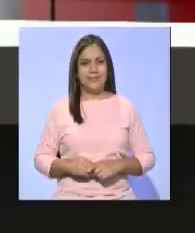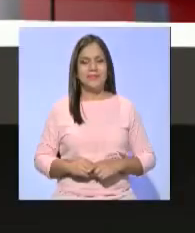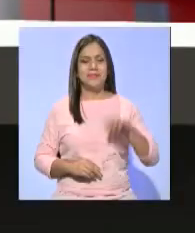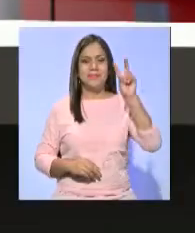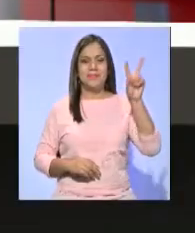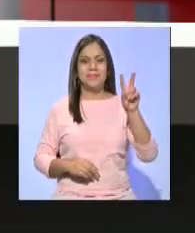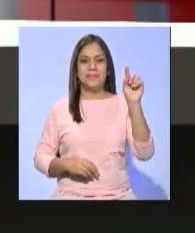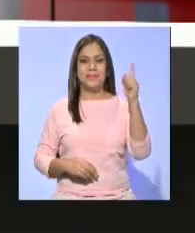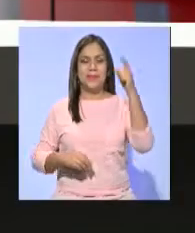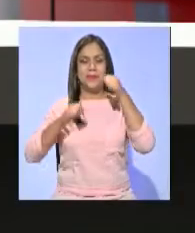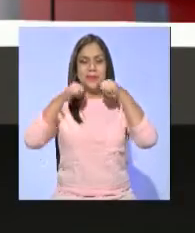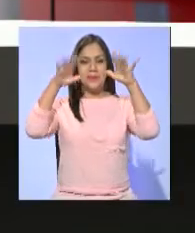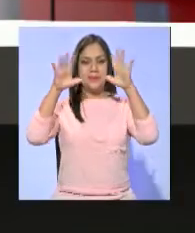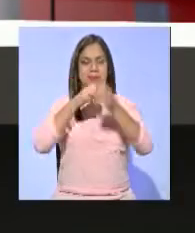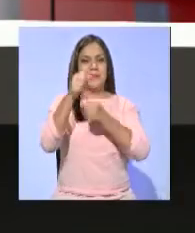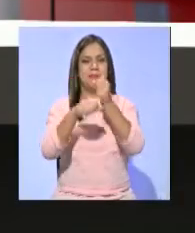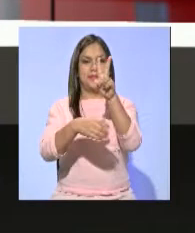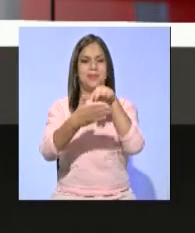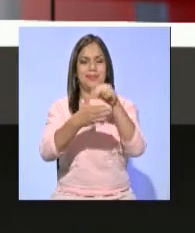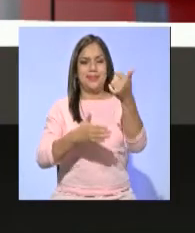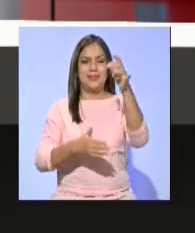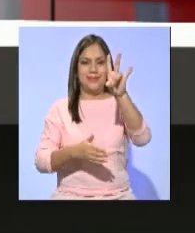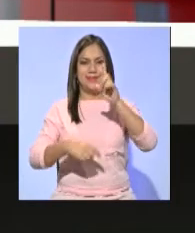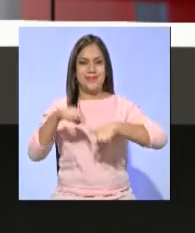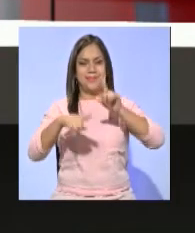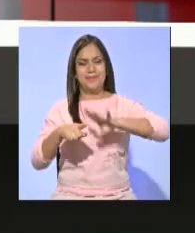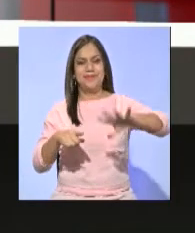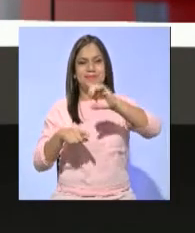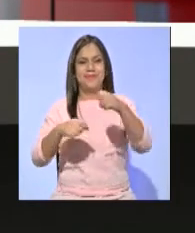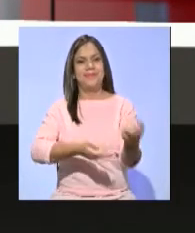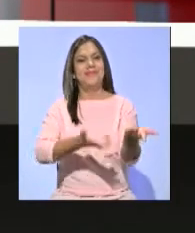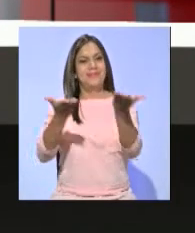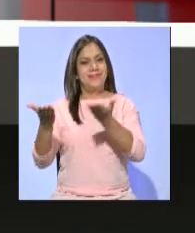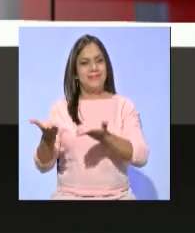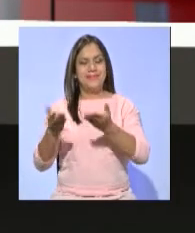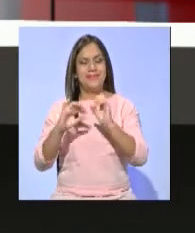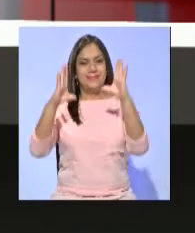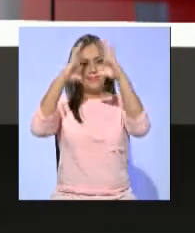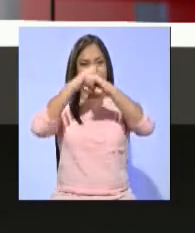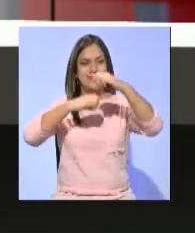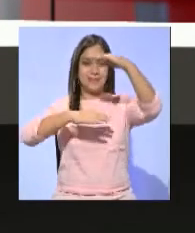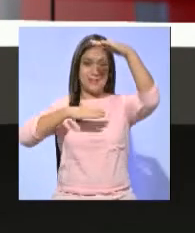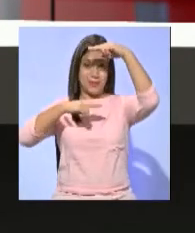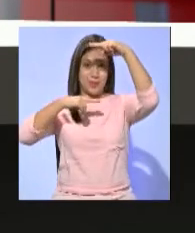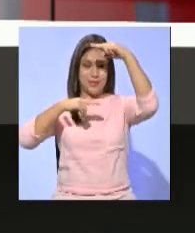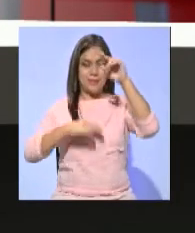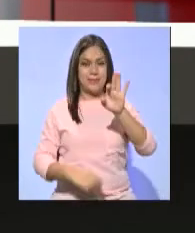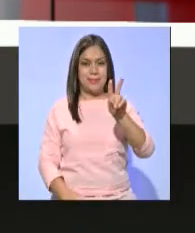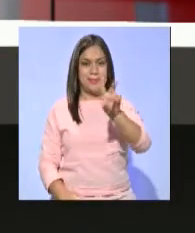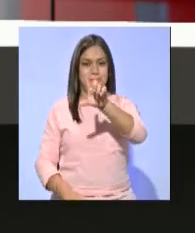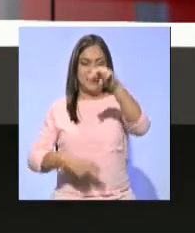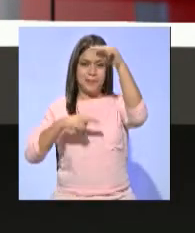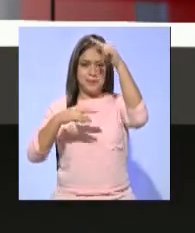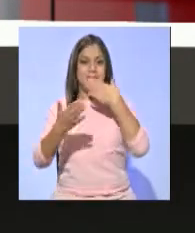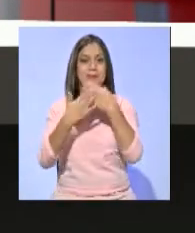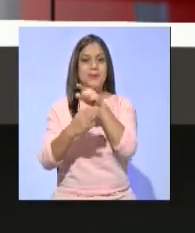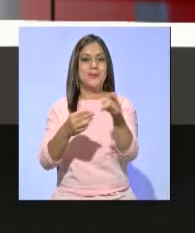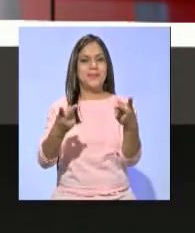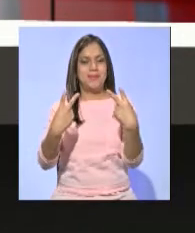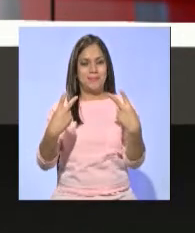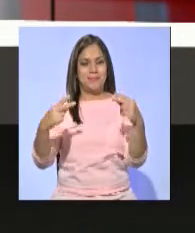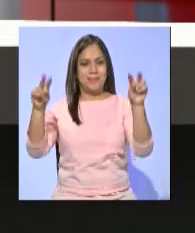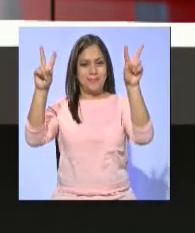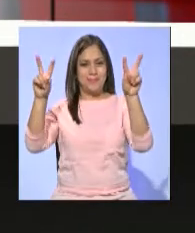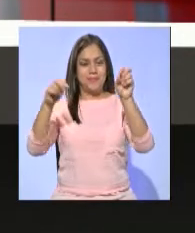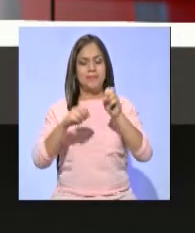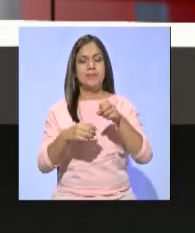Viernes 1 de diciembre de 2017, amigas y amigos, bienvenidos todos a la emisión estelar de TVL Noticias. Gracias a quienes nos sintonizan a través